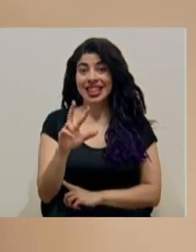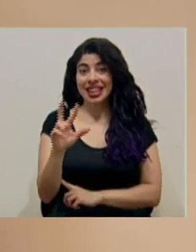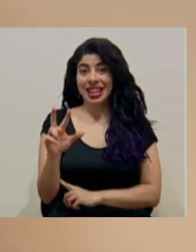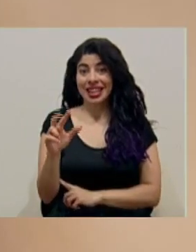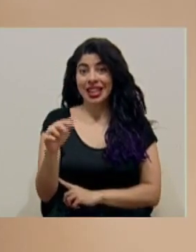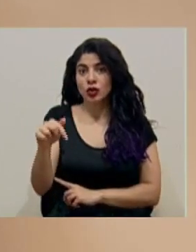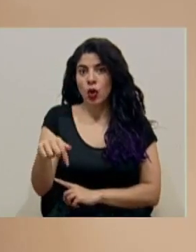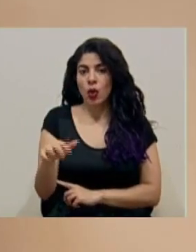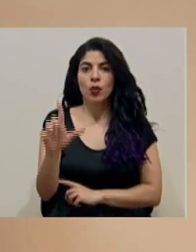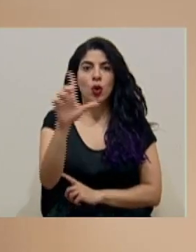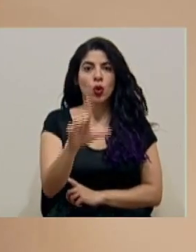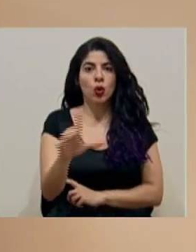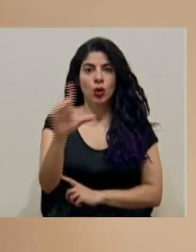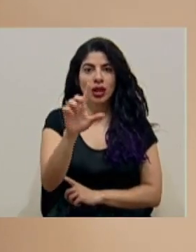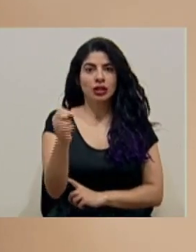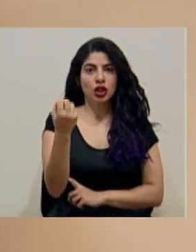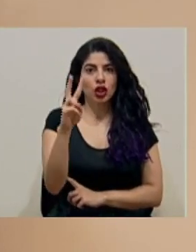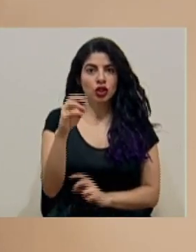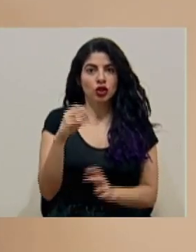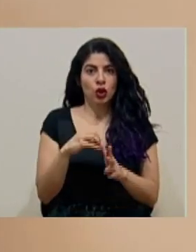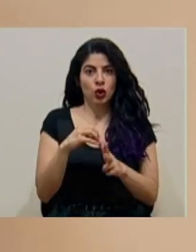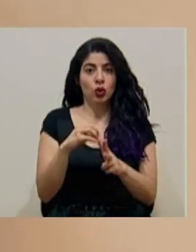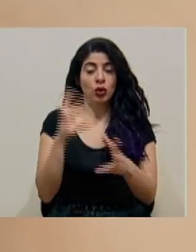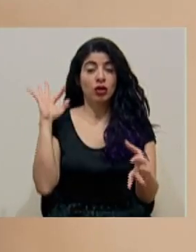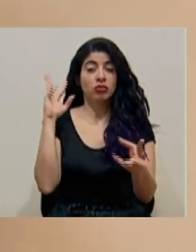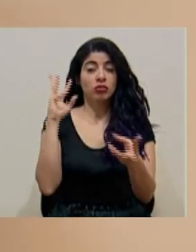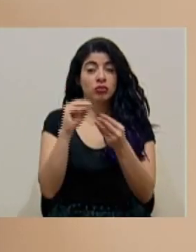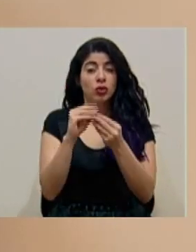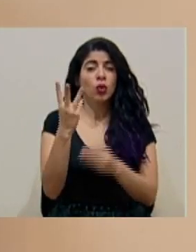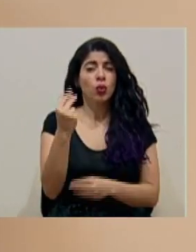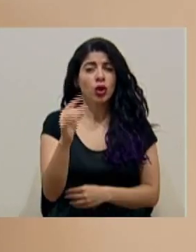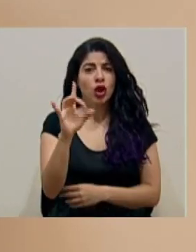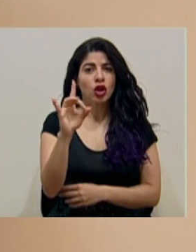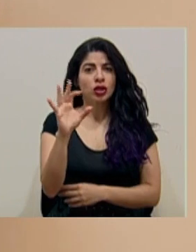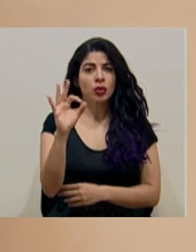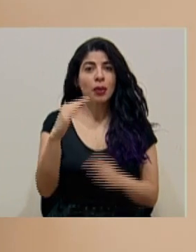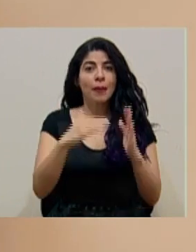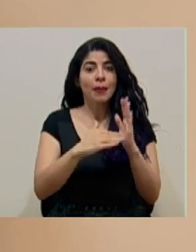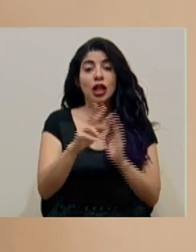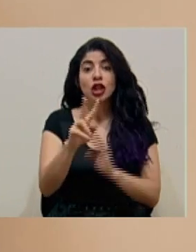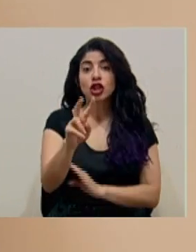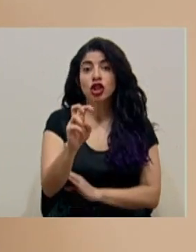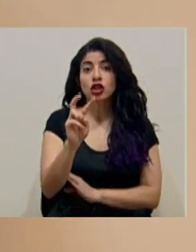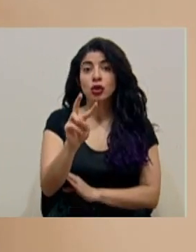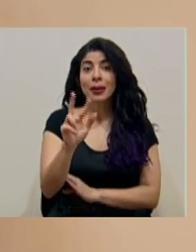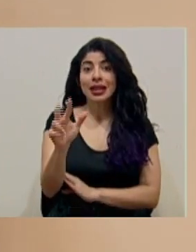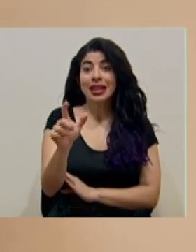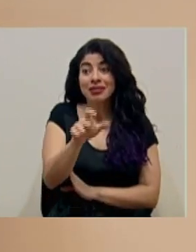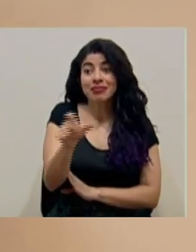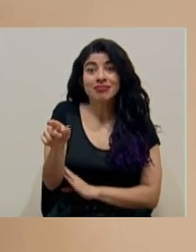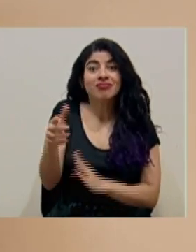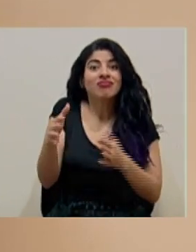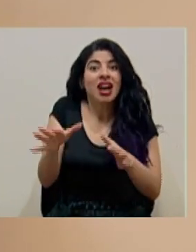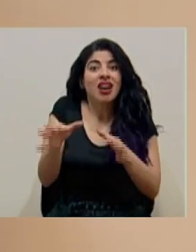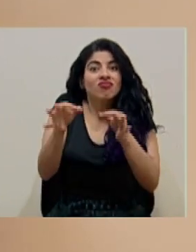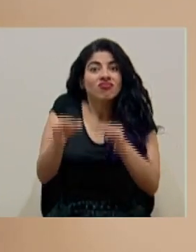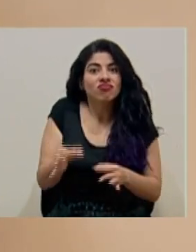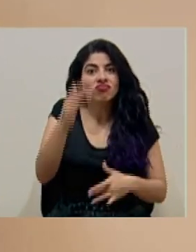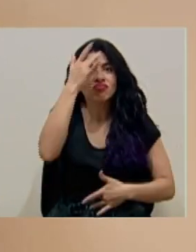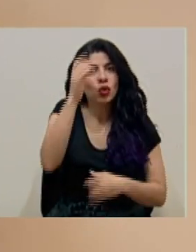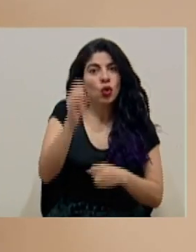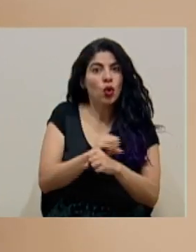Casos hoy, lunes 12 de octubre, llegando a un total de 89.223 casos confirmados por